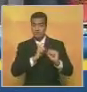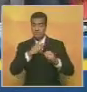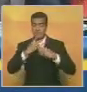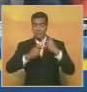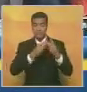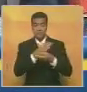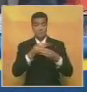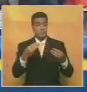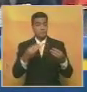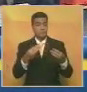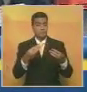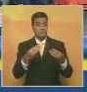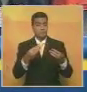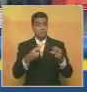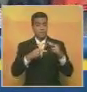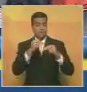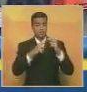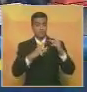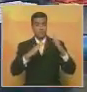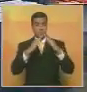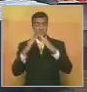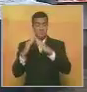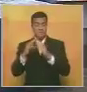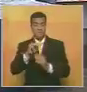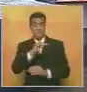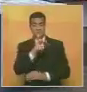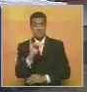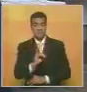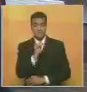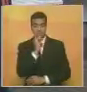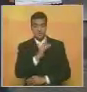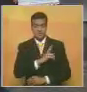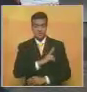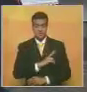políticas públicas para la construcción de viviendas. Milagro Zambrano, Noticiero Venevisión.